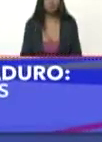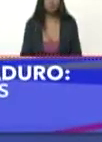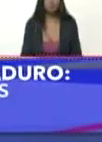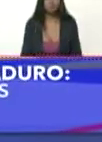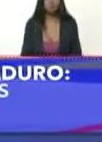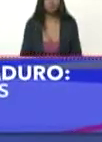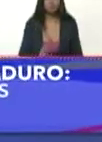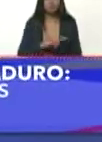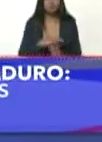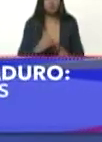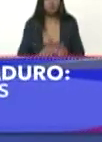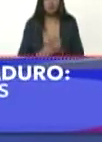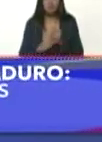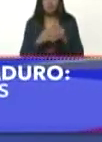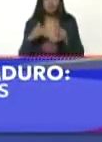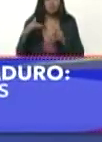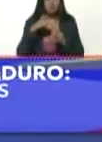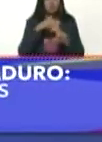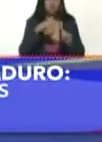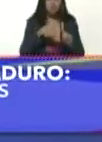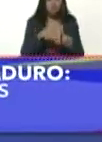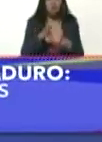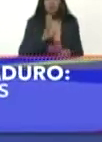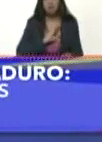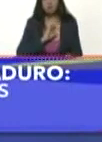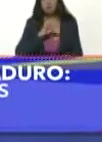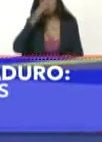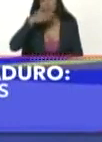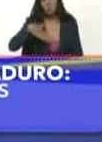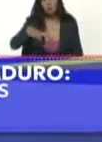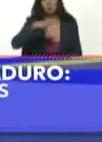una fuerza de dominación a su propio pueblo,